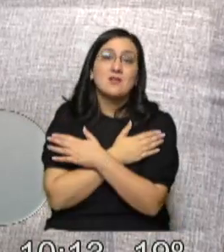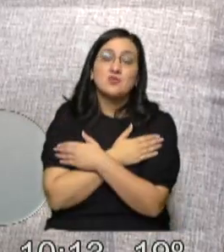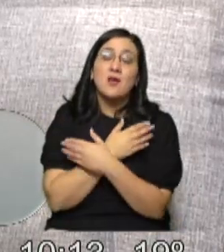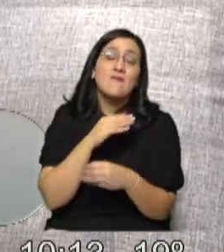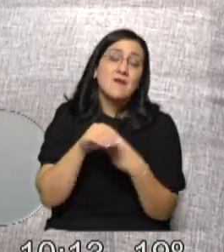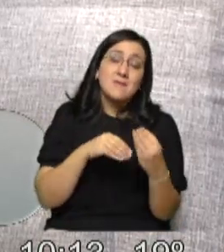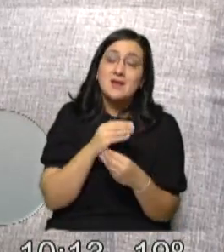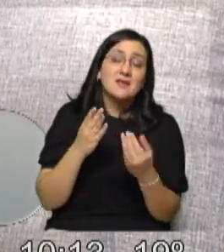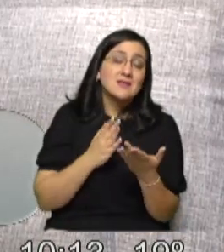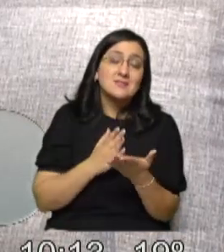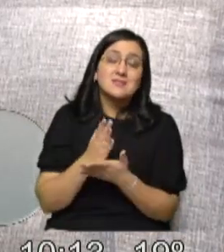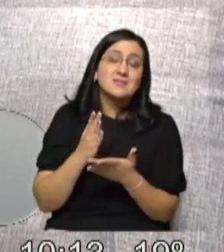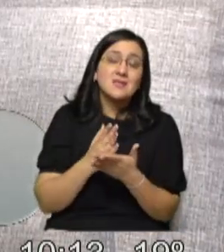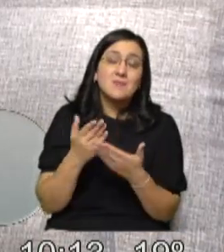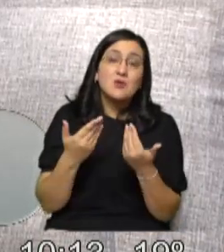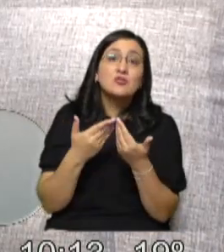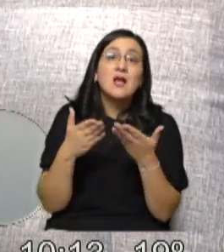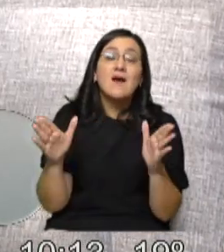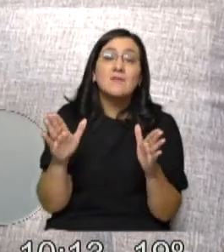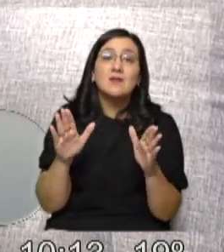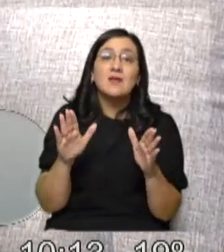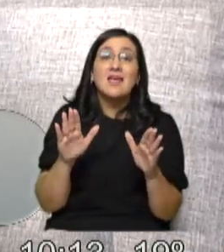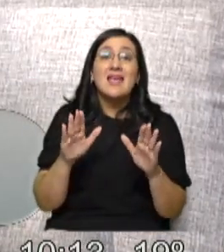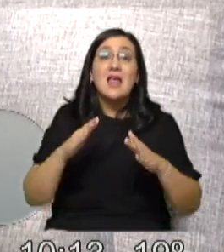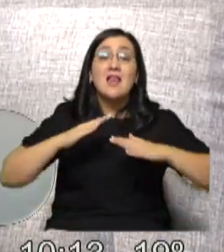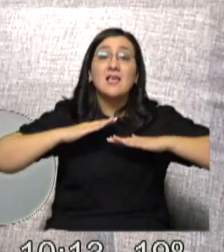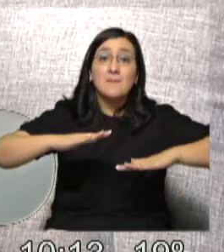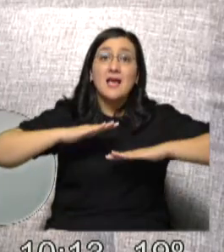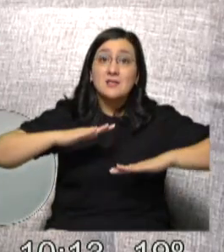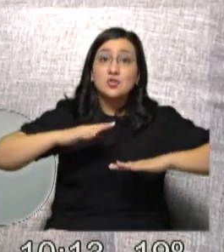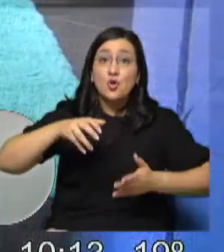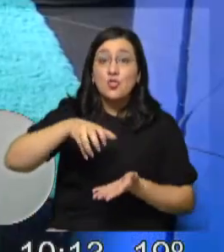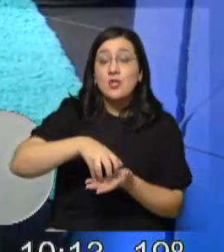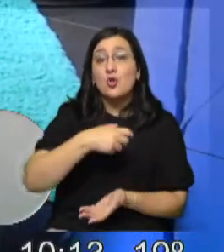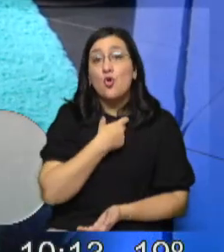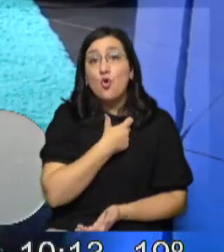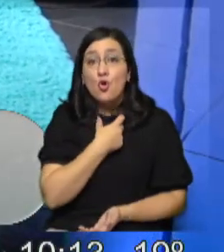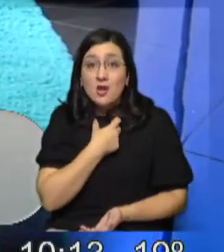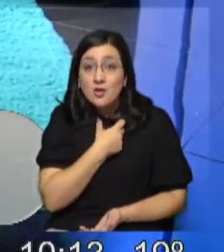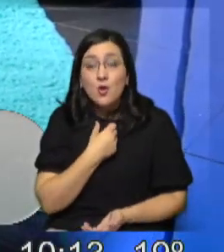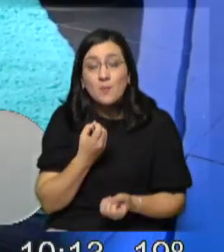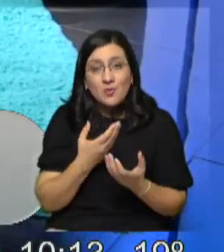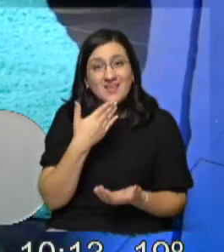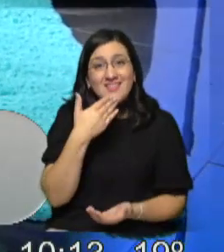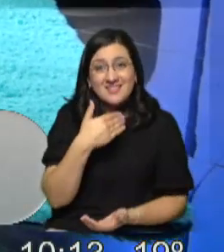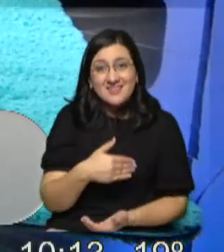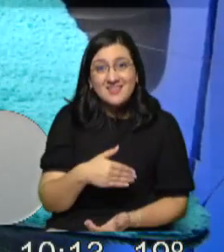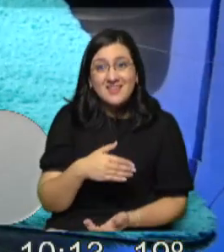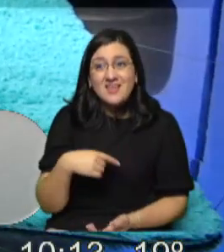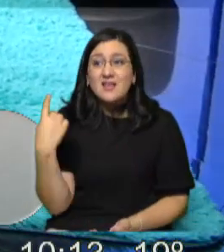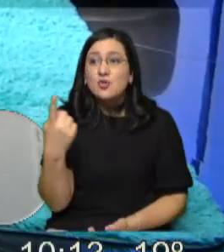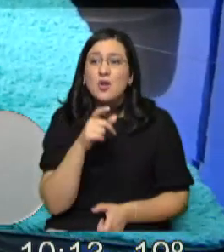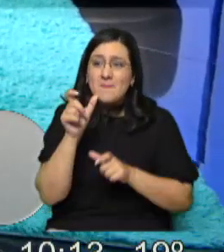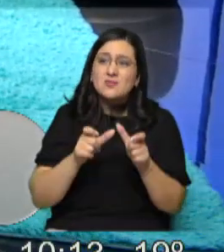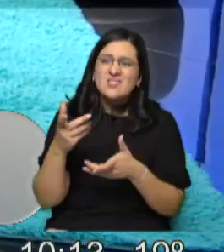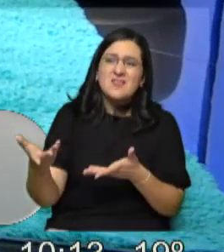par las puertas del colegio, en este caso el gimnasio, porque entiende de la misma manera como también todas las personas invitadas que